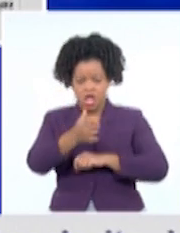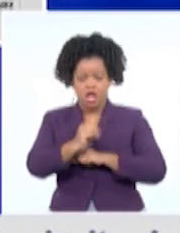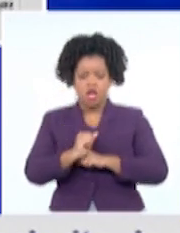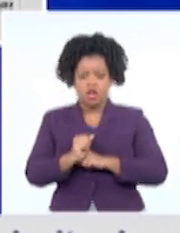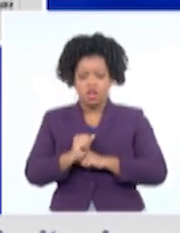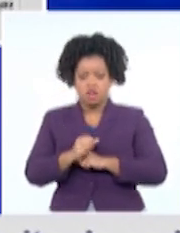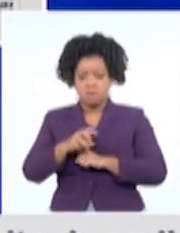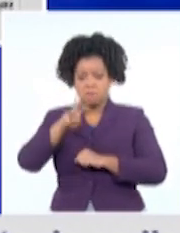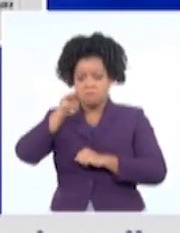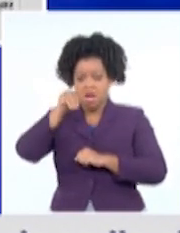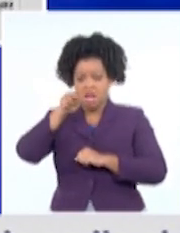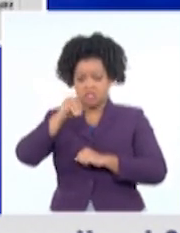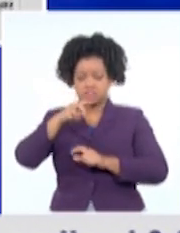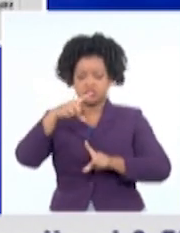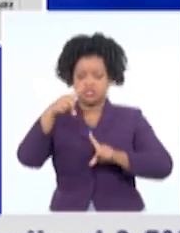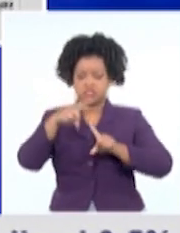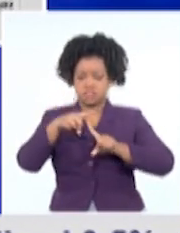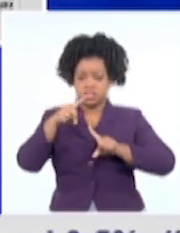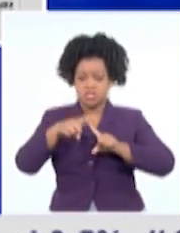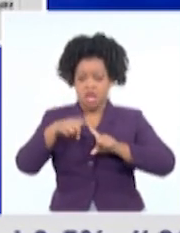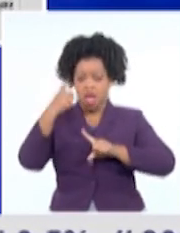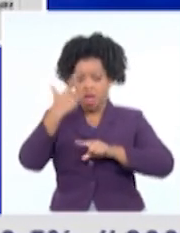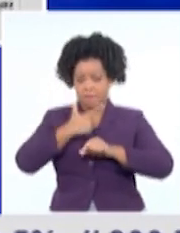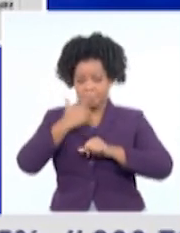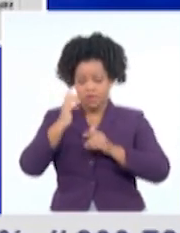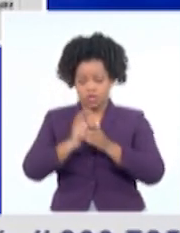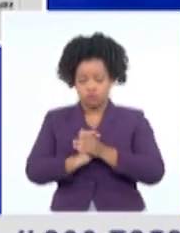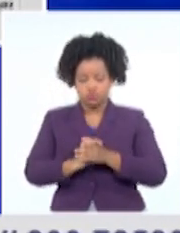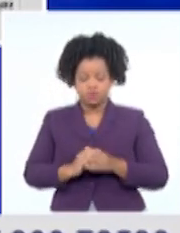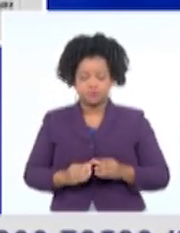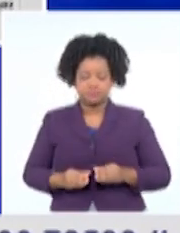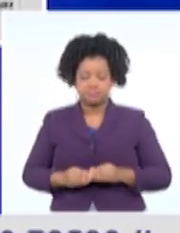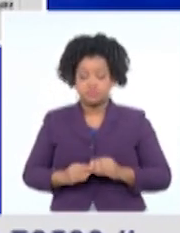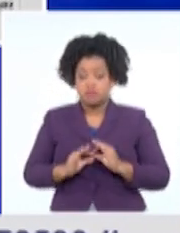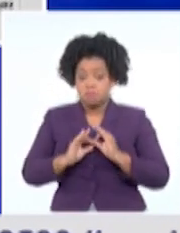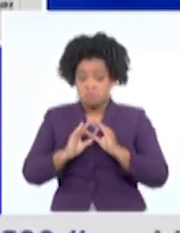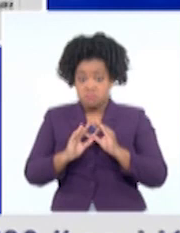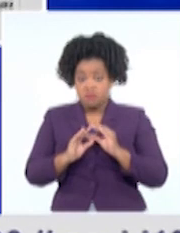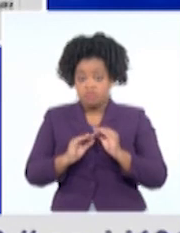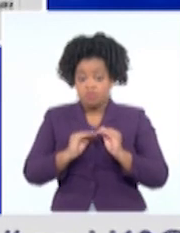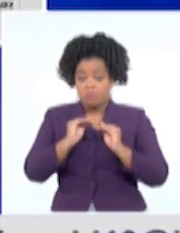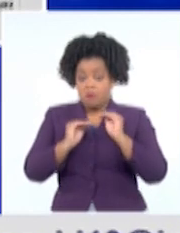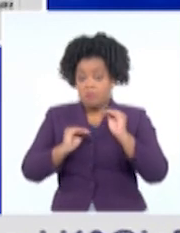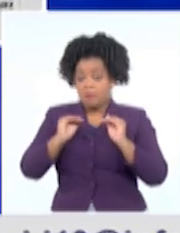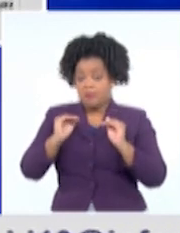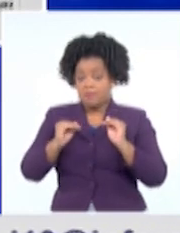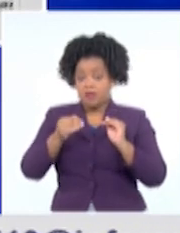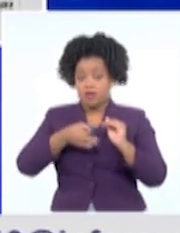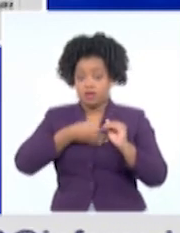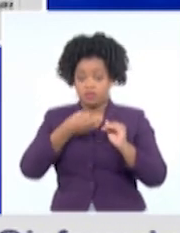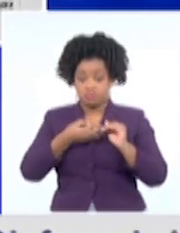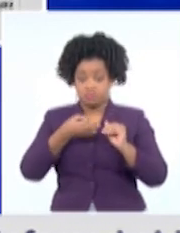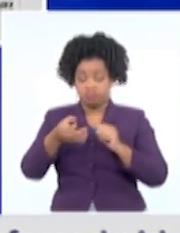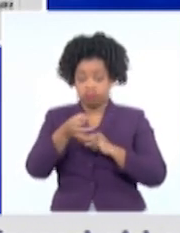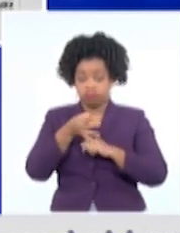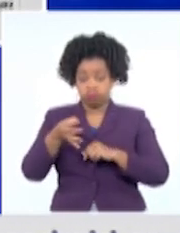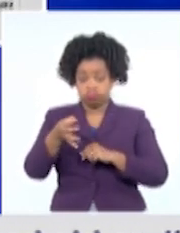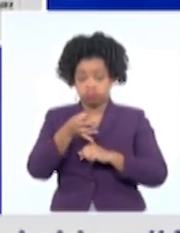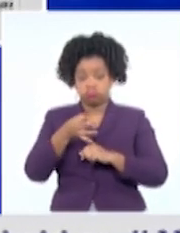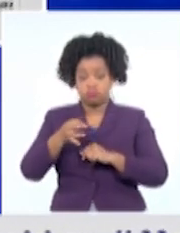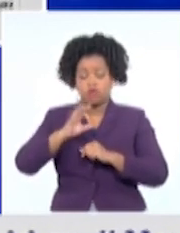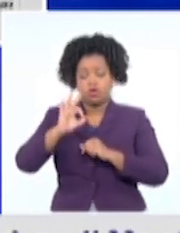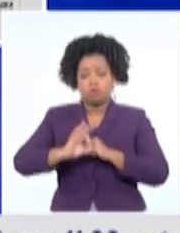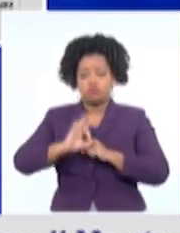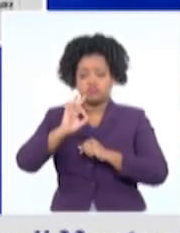Manatí, Trinidad y Amancio Rodríguez. En ese mismo orden de mayor a menor tasa de incidencia en